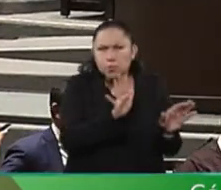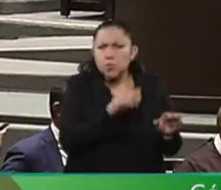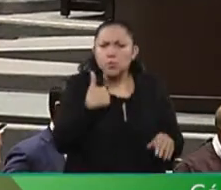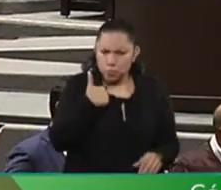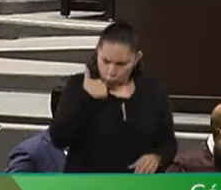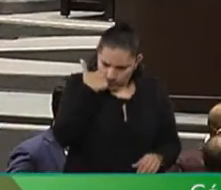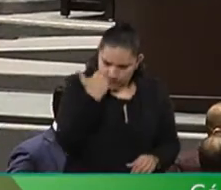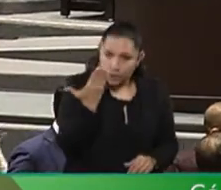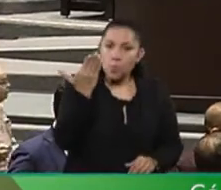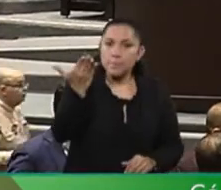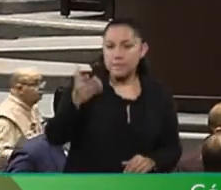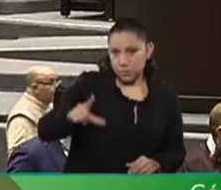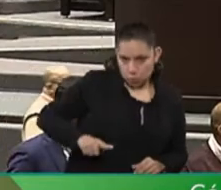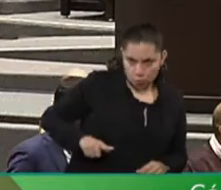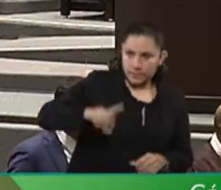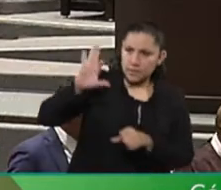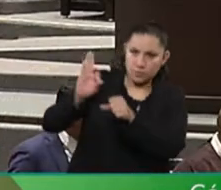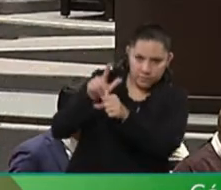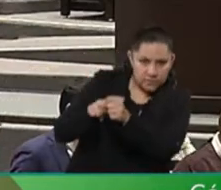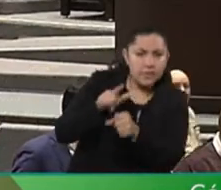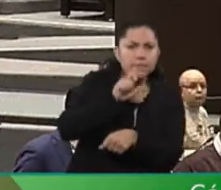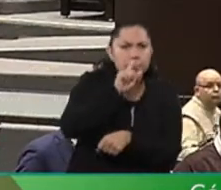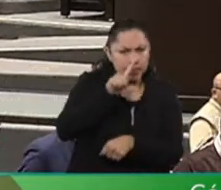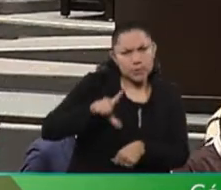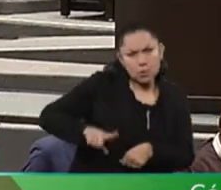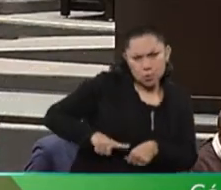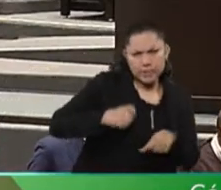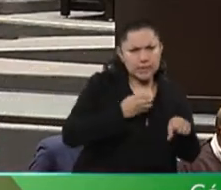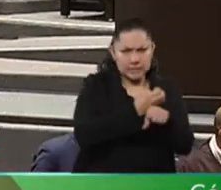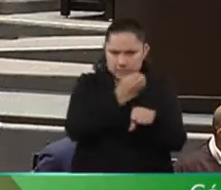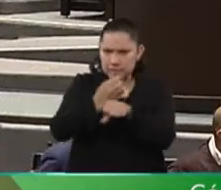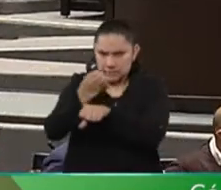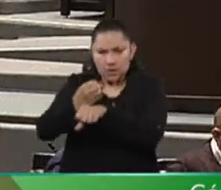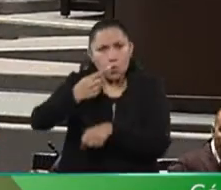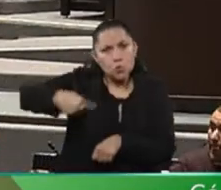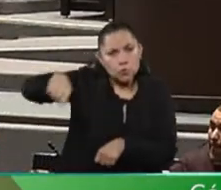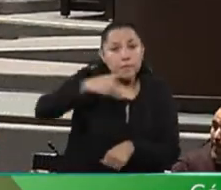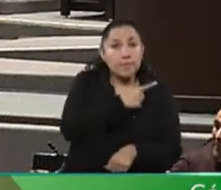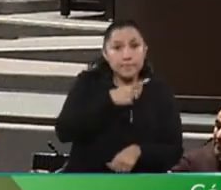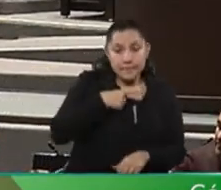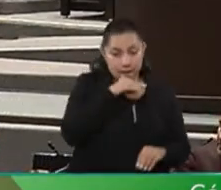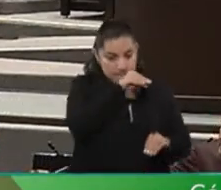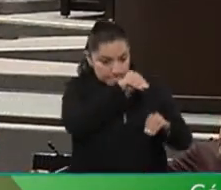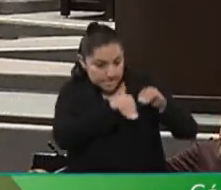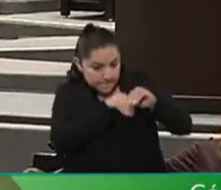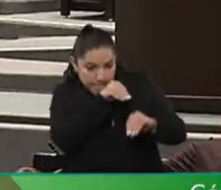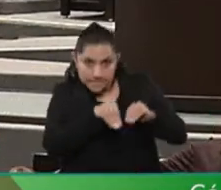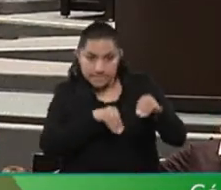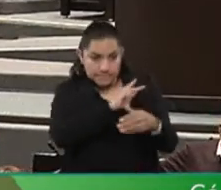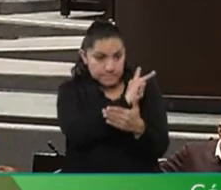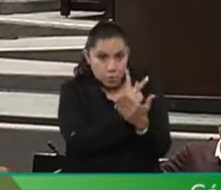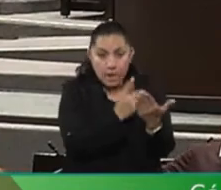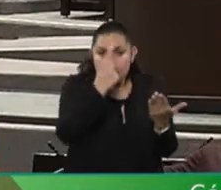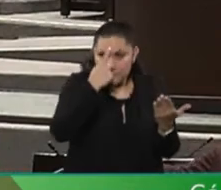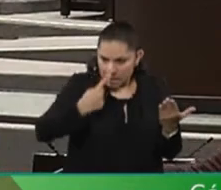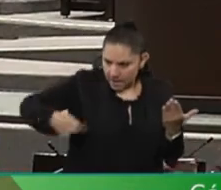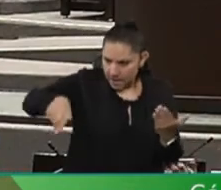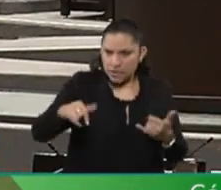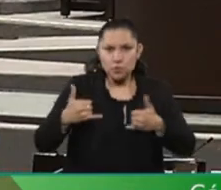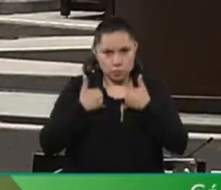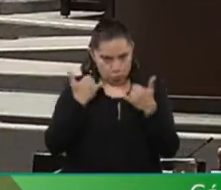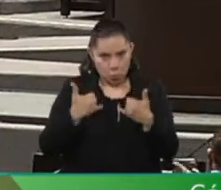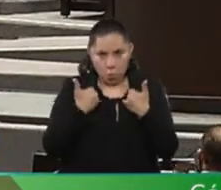a los gobiernos locales a que se atrevan a hacer políticas diferenciadas de atención a la juventud de acceso a la